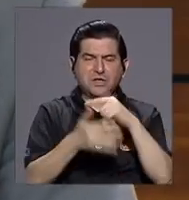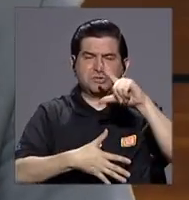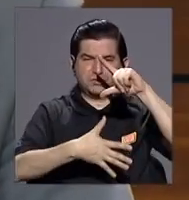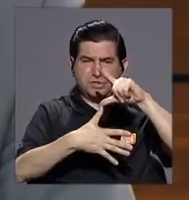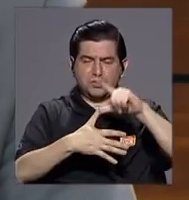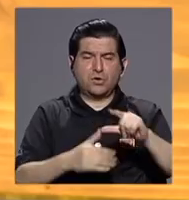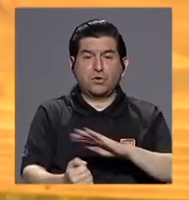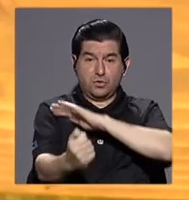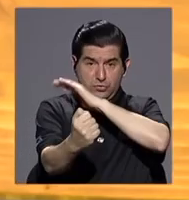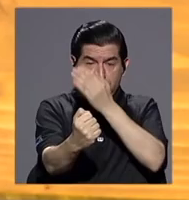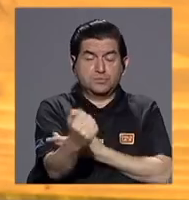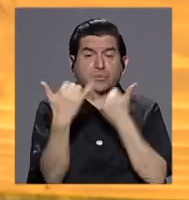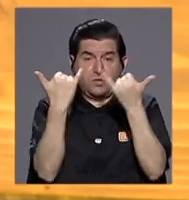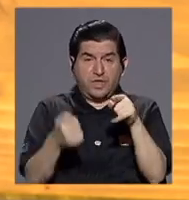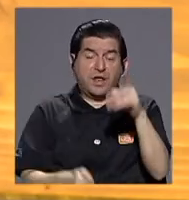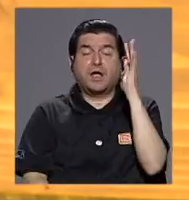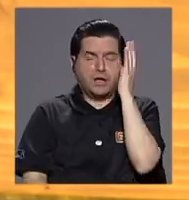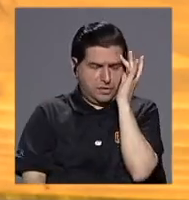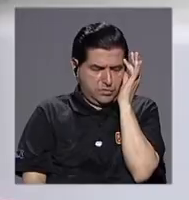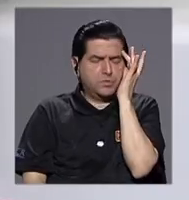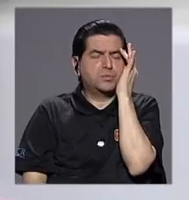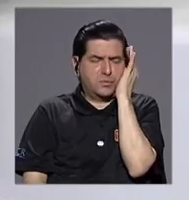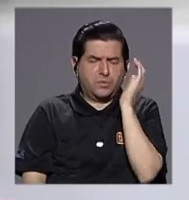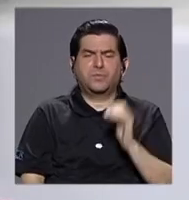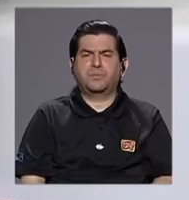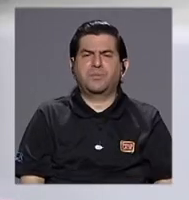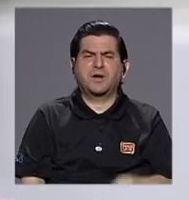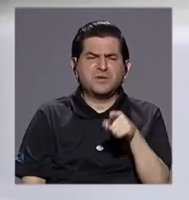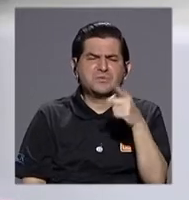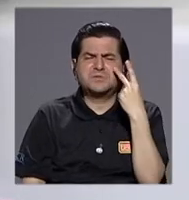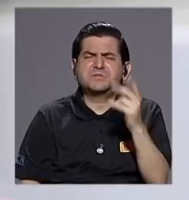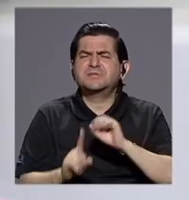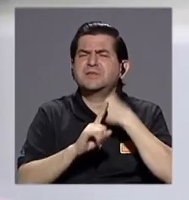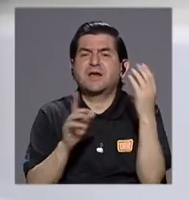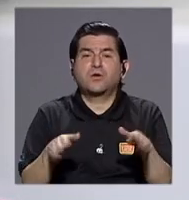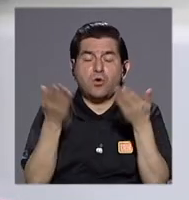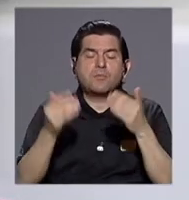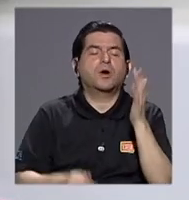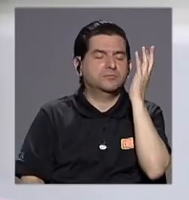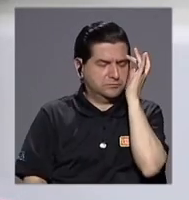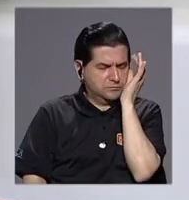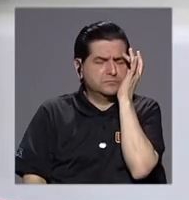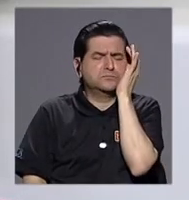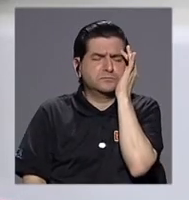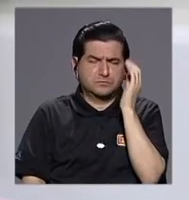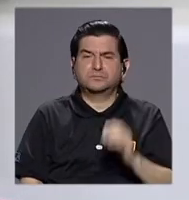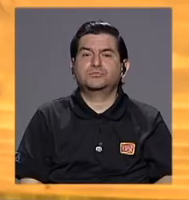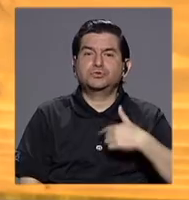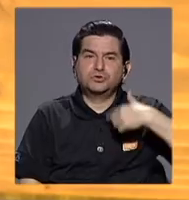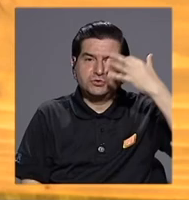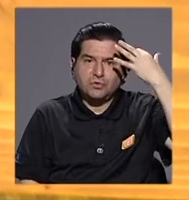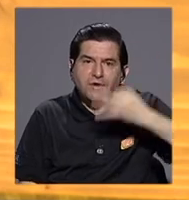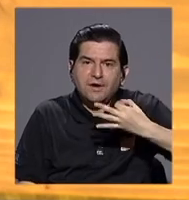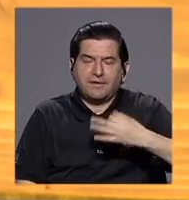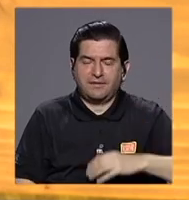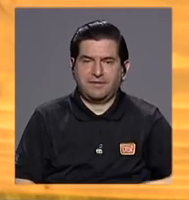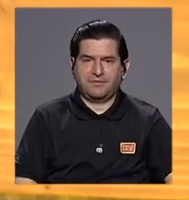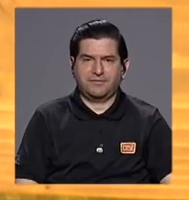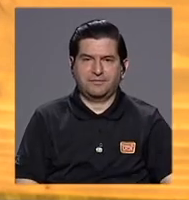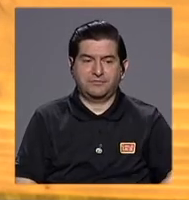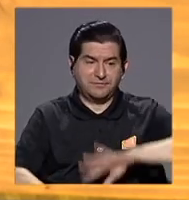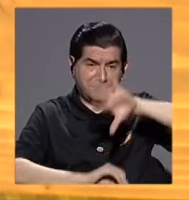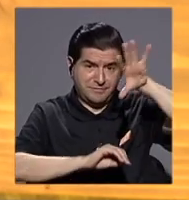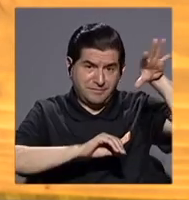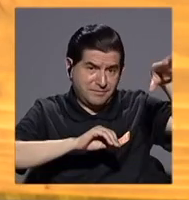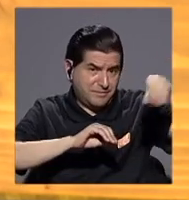tenido potencia. Eso es altamente preocupante. ¿Y cómo lo ves? ¿Sí? Altamente preocupante. Yo creo que